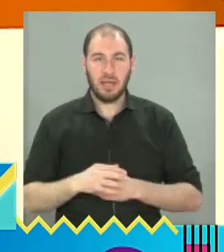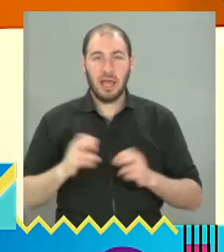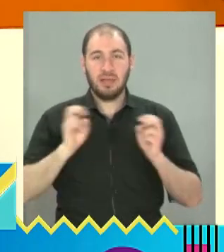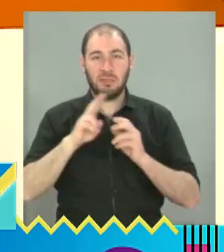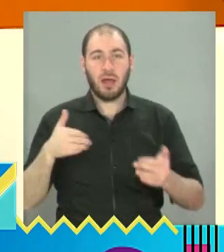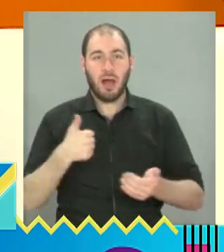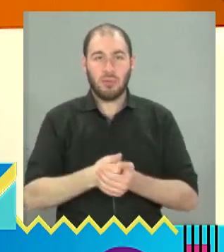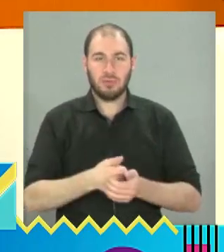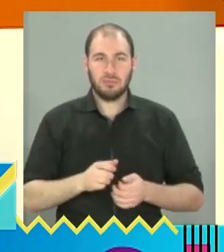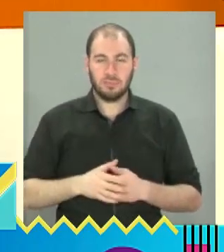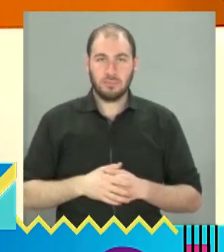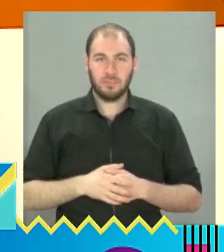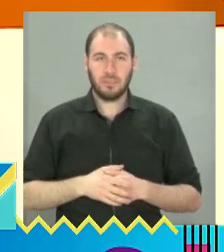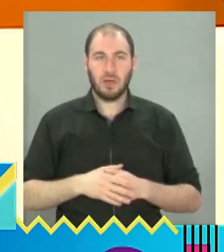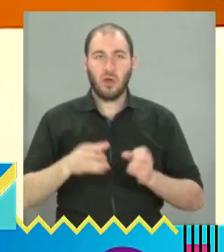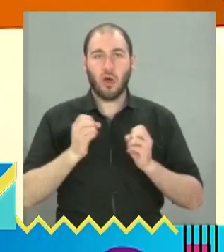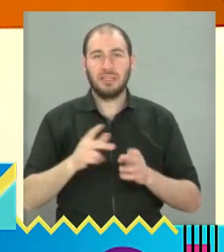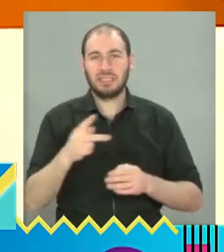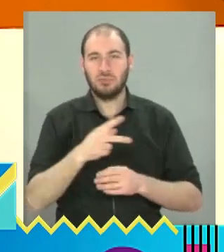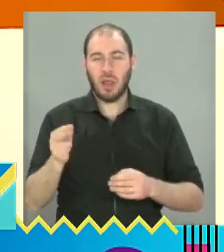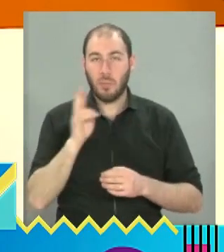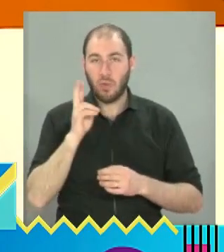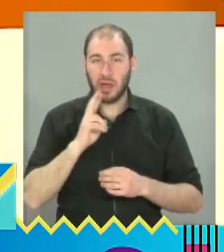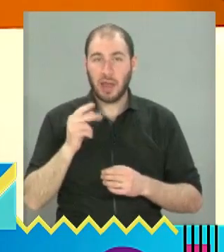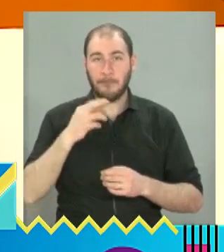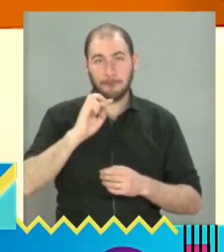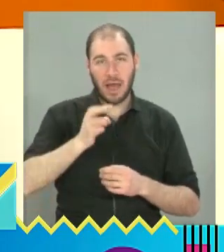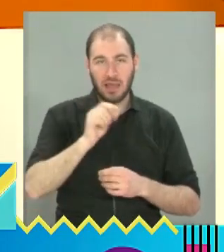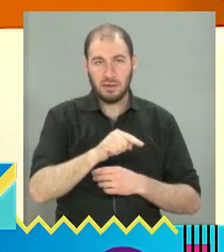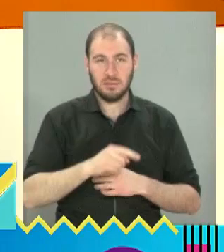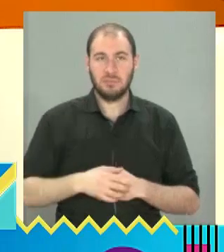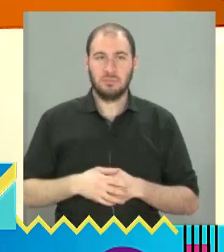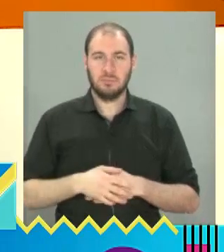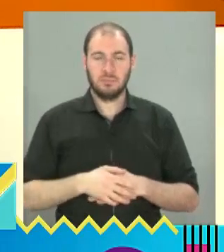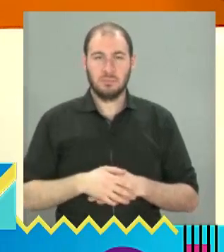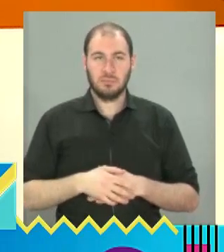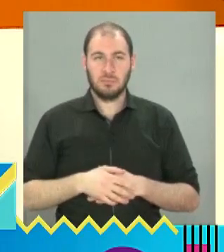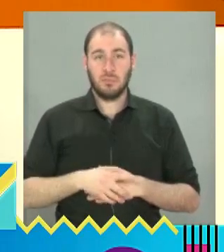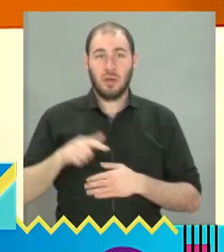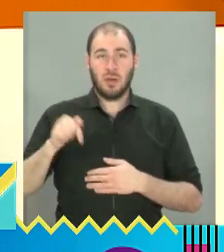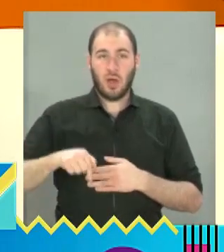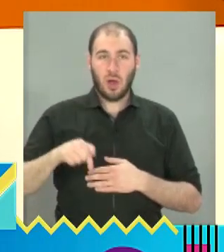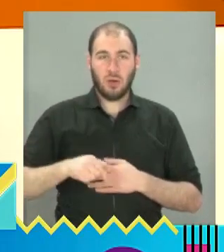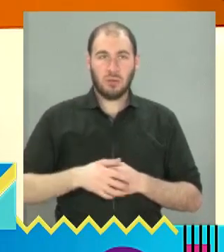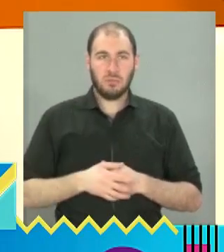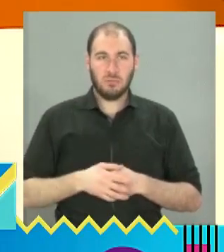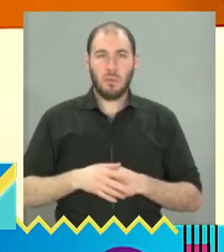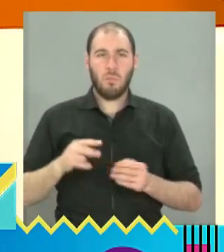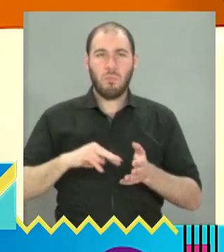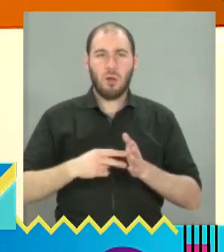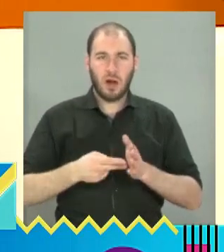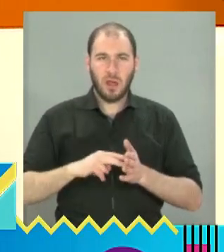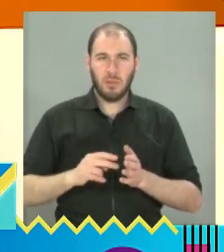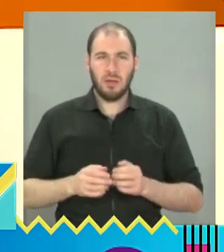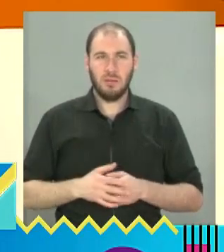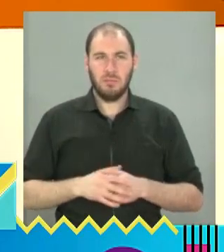del abuso, la iniciación sexual de las chicas por parte de los padres. Y hoy realmente es una